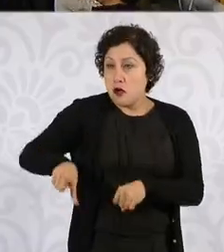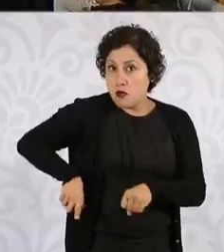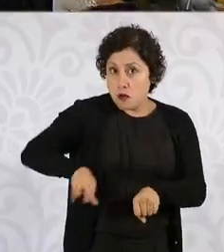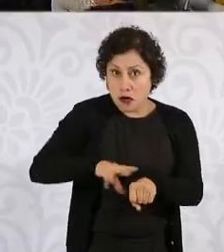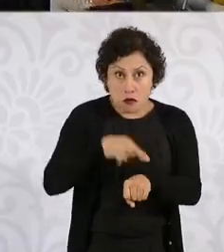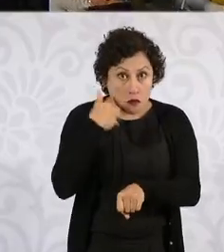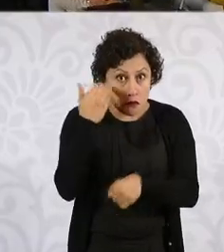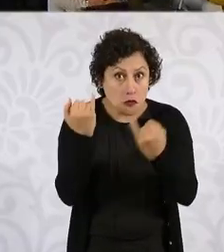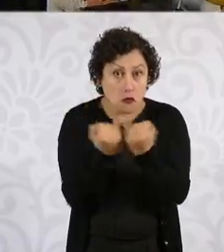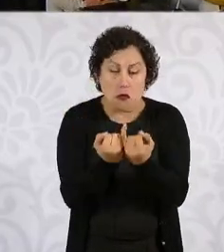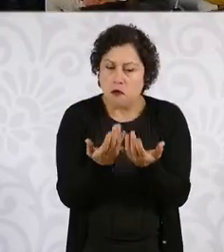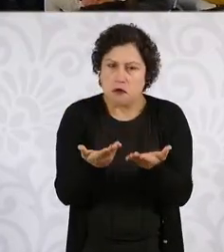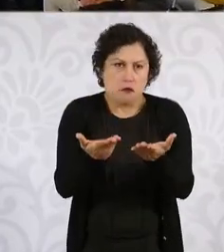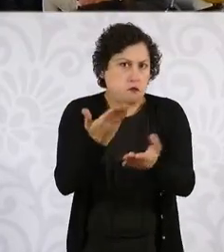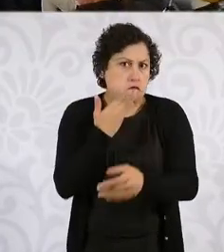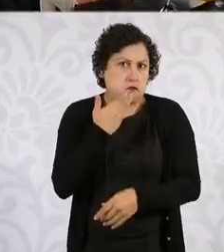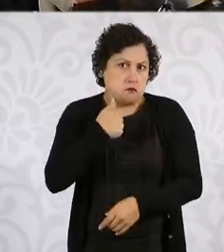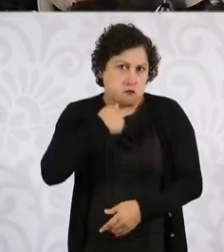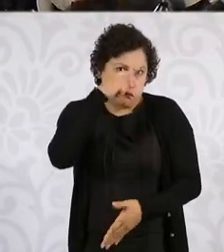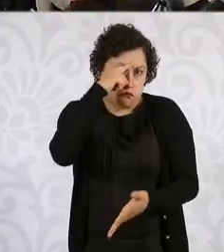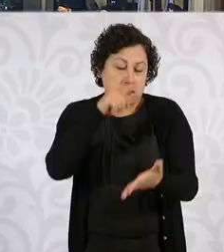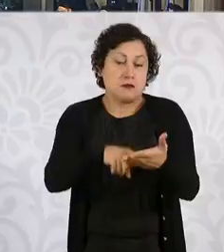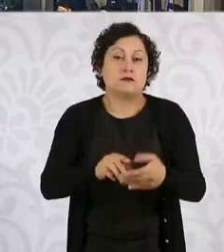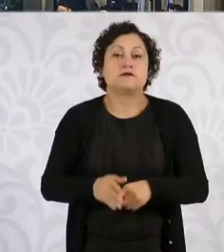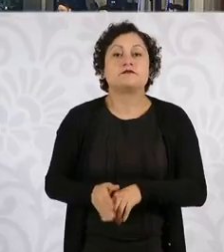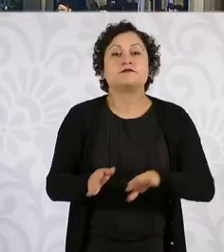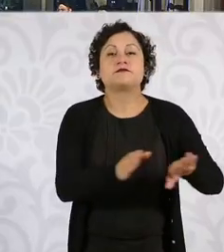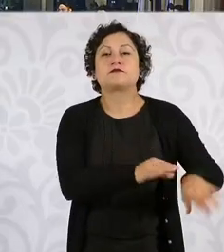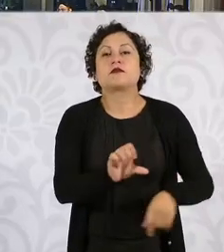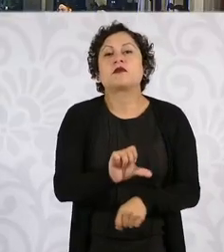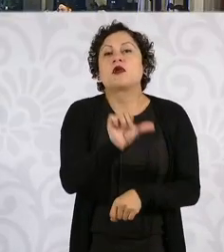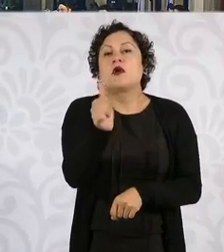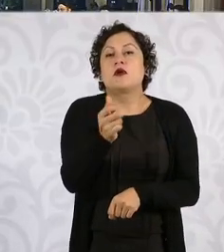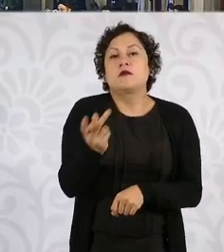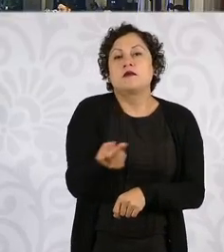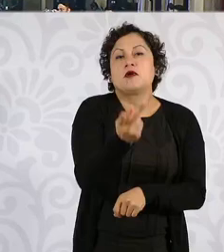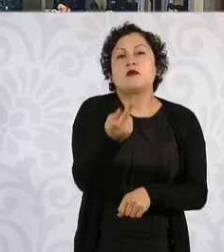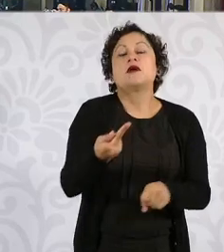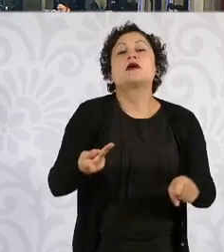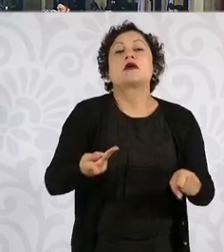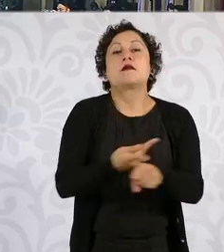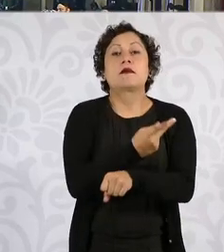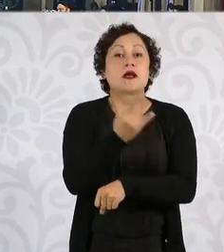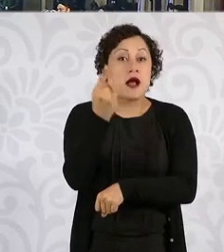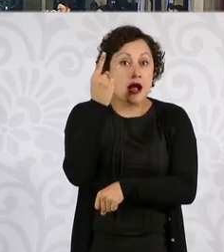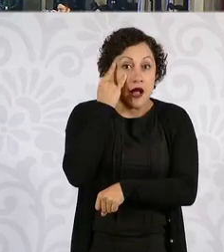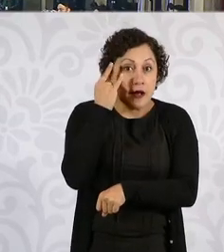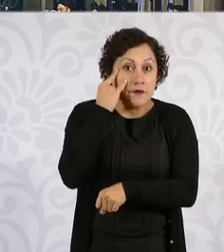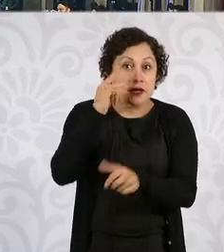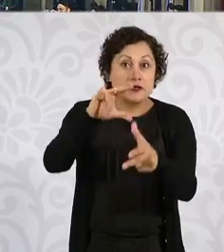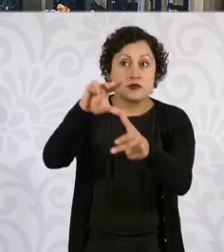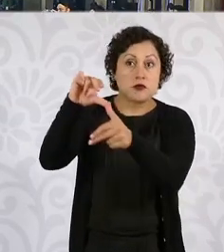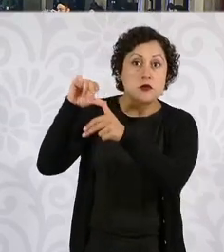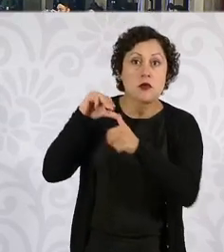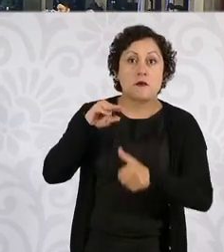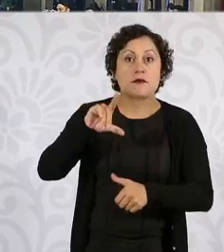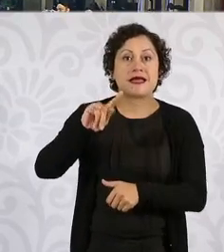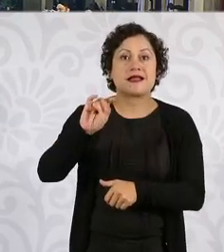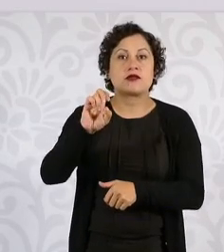Finalmente, ¿alguna actualización que tenga del saldo del paso de Milton por Campeche? En la mañana ya se manejaba un muerto.